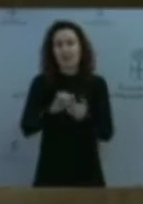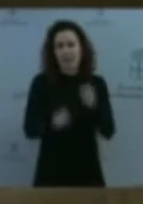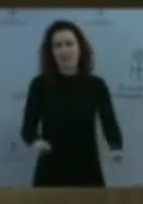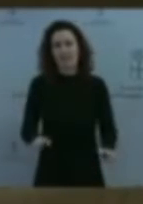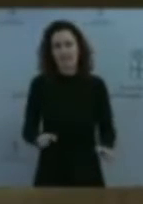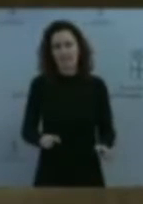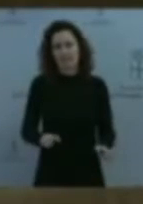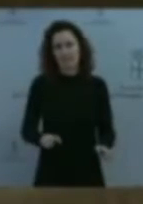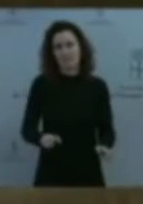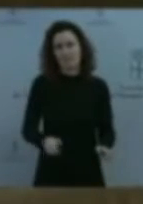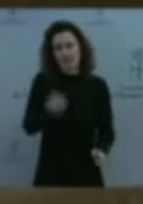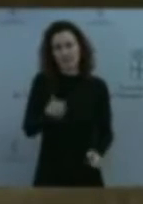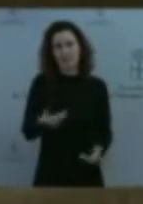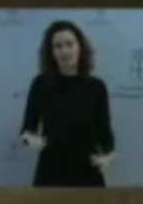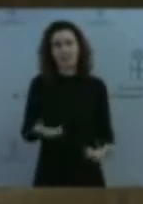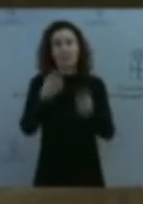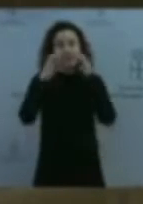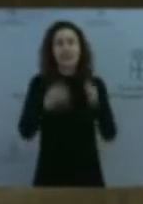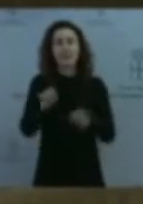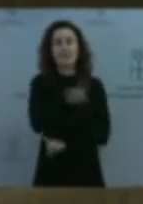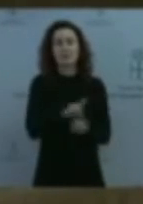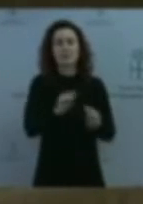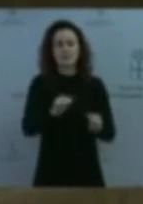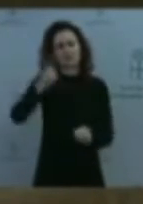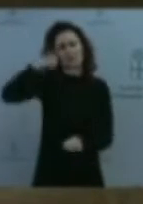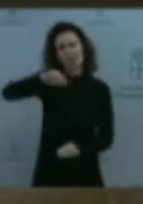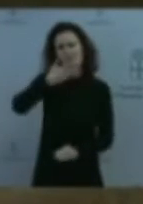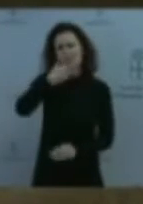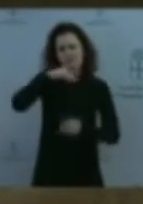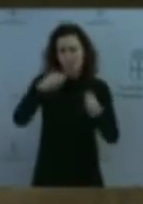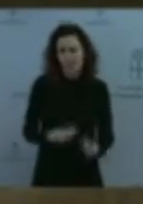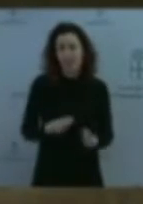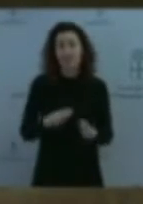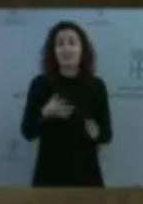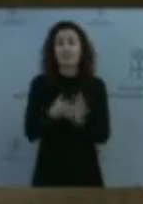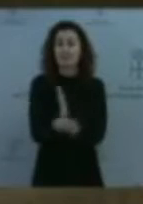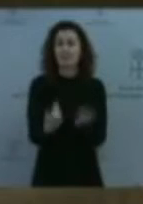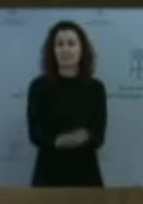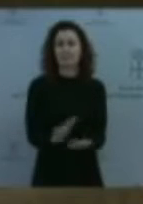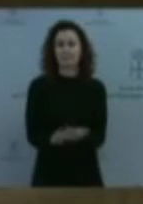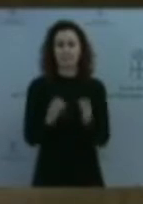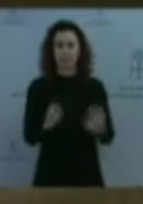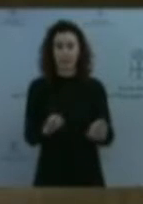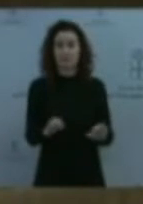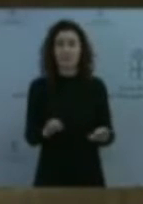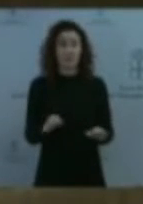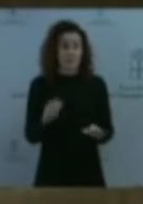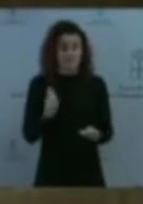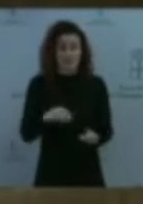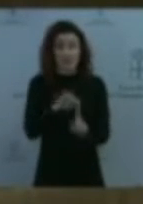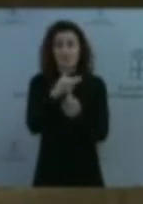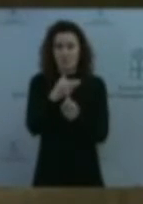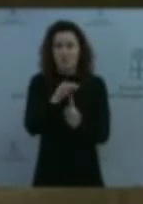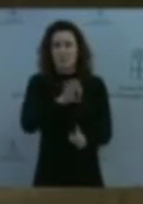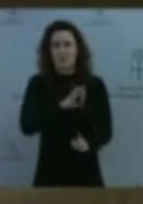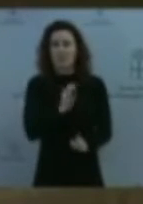día a día. Es un hecho. Igual que lo es, permítanme decírselo, señorías del Partido Popular, es un hecho la